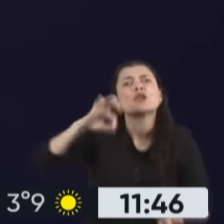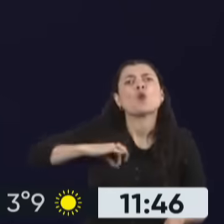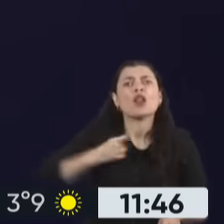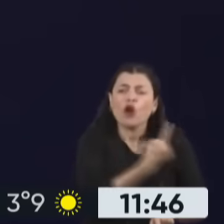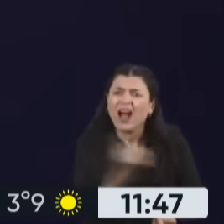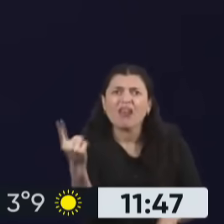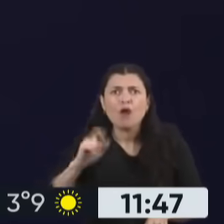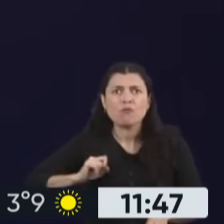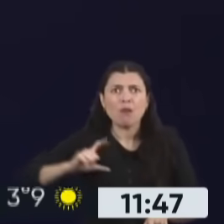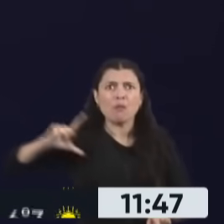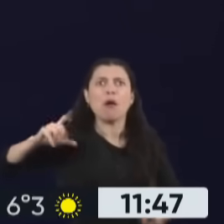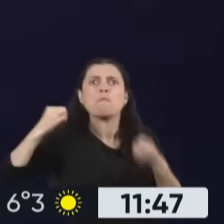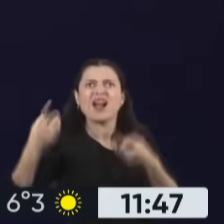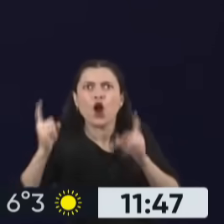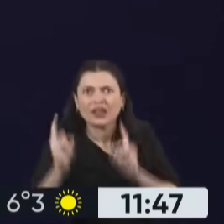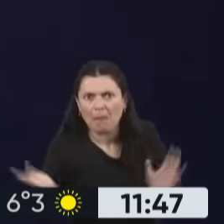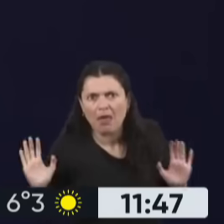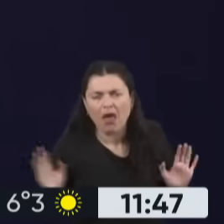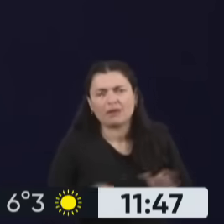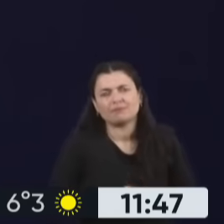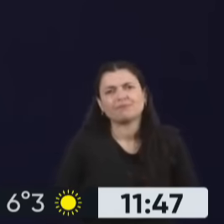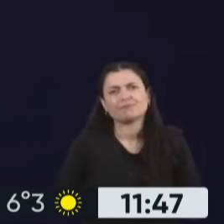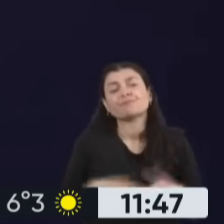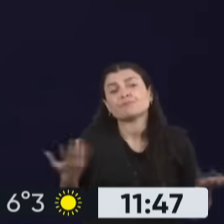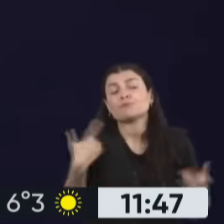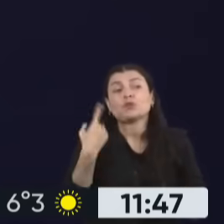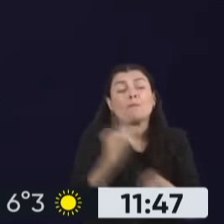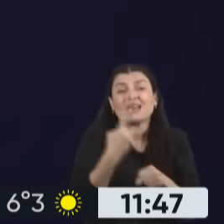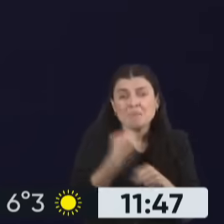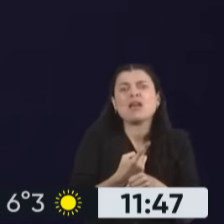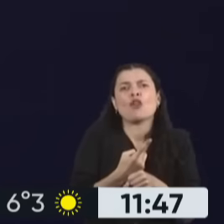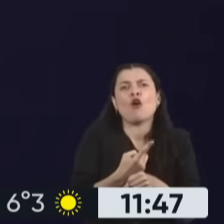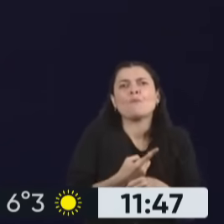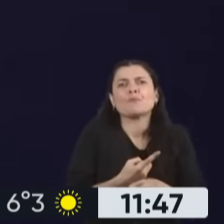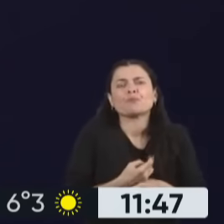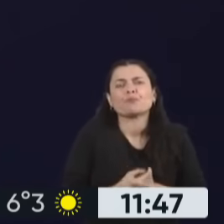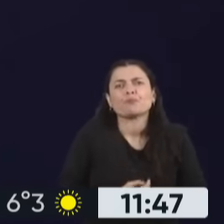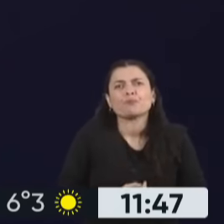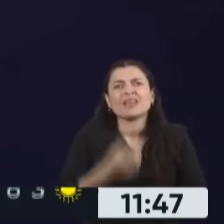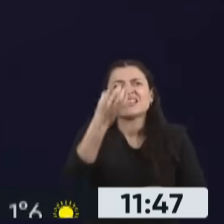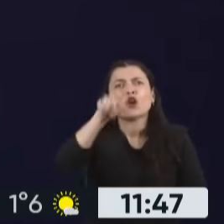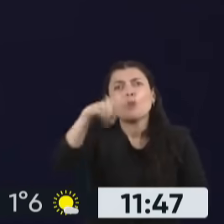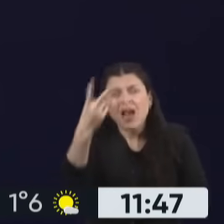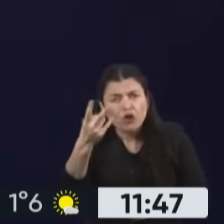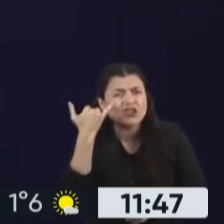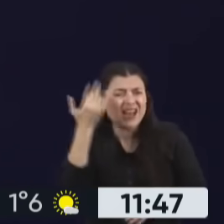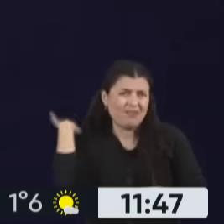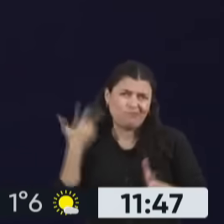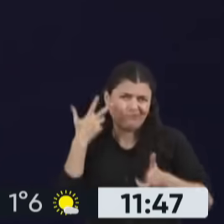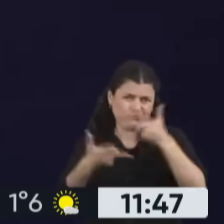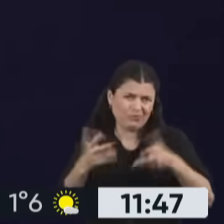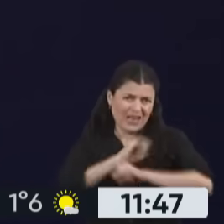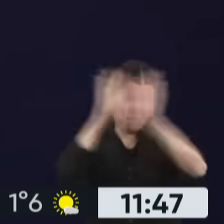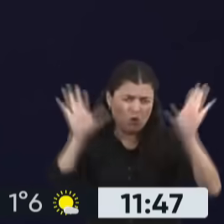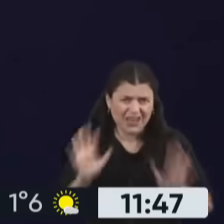es el correcto. El aumento en el índice de desocupación, el marginal del 0,2, te lo expliqué y creo que